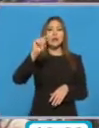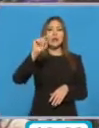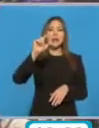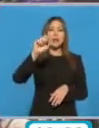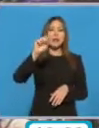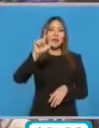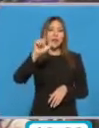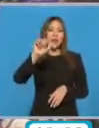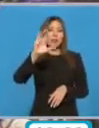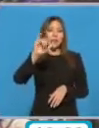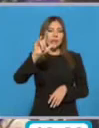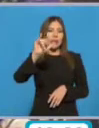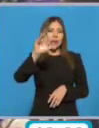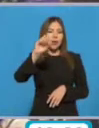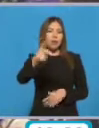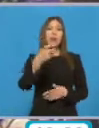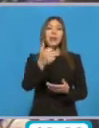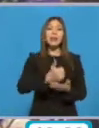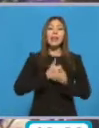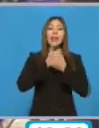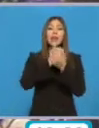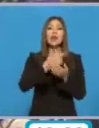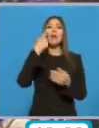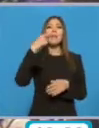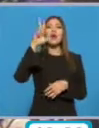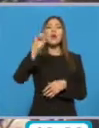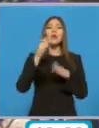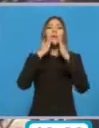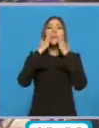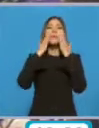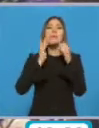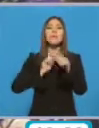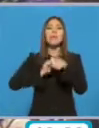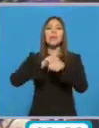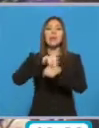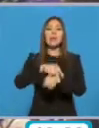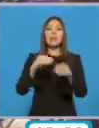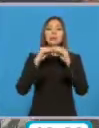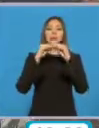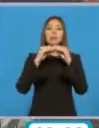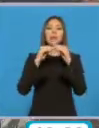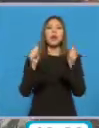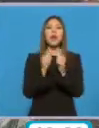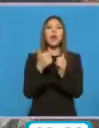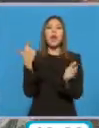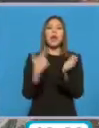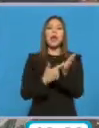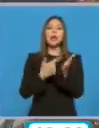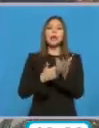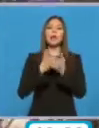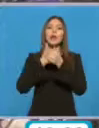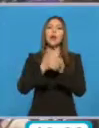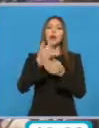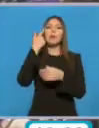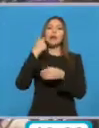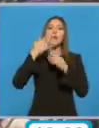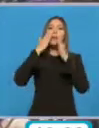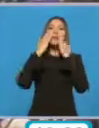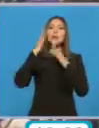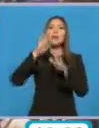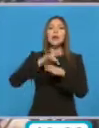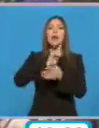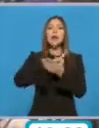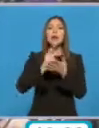a que no se forme esa capa gruesa de queratina para que la grasa natural de tu piel pueda fluir, se mantenga